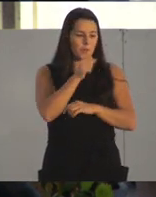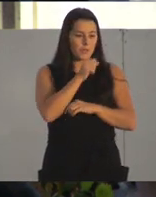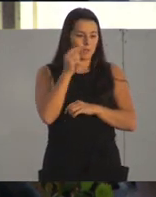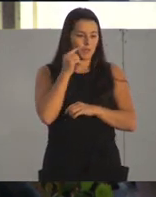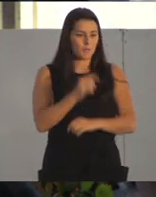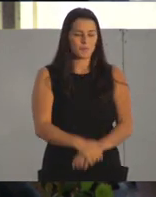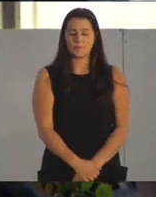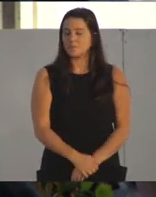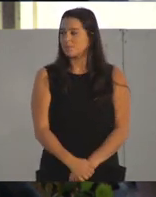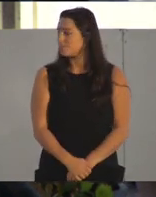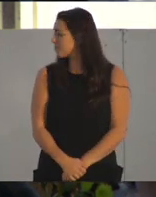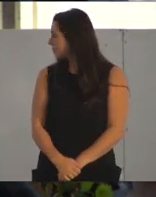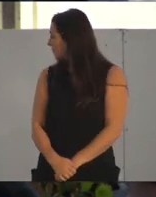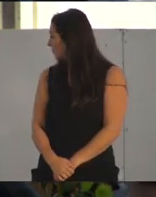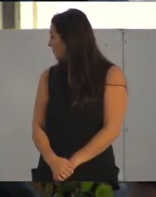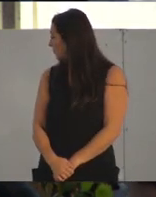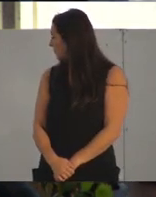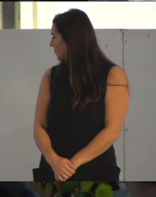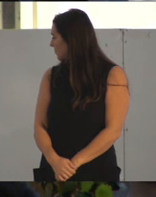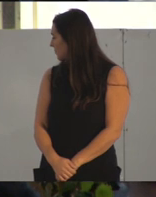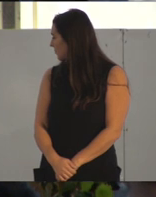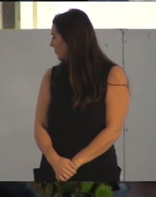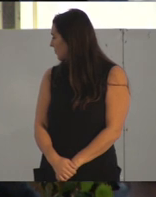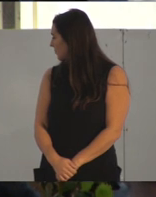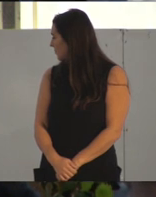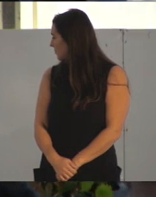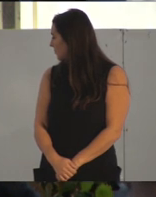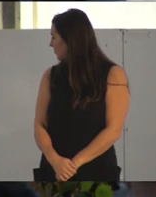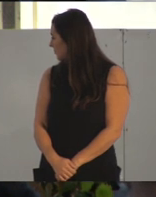A ver si puedo. Hay que darle el micro. Ay, perdón.